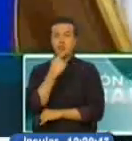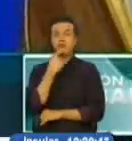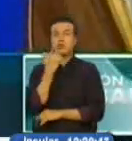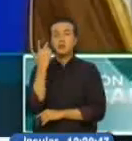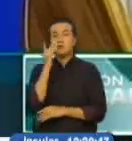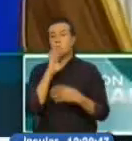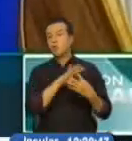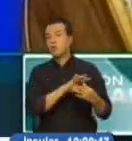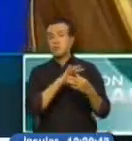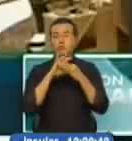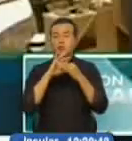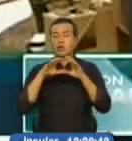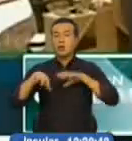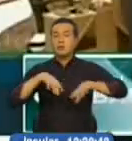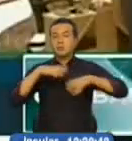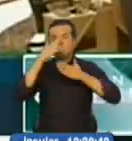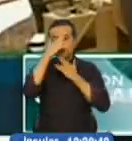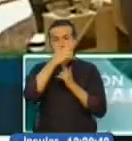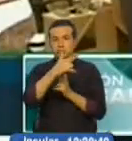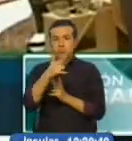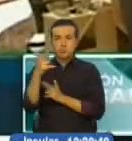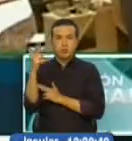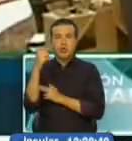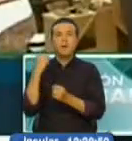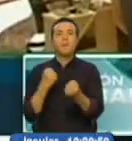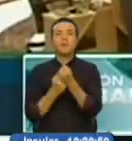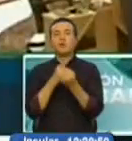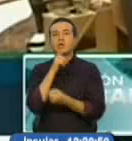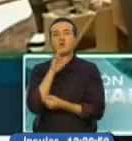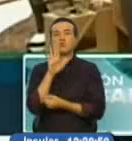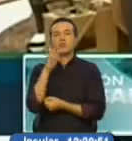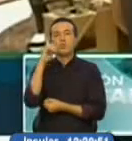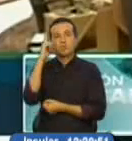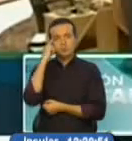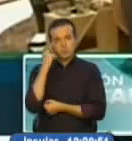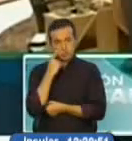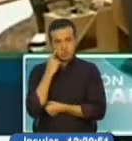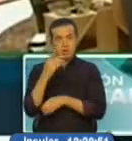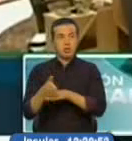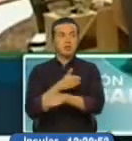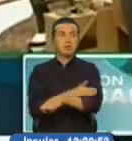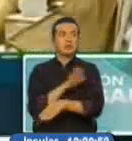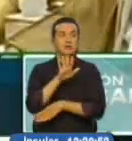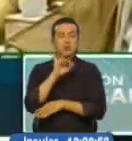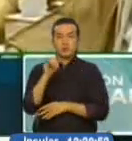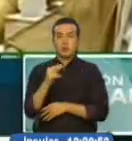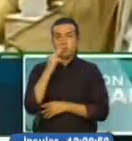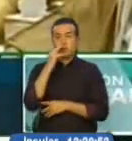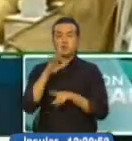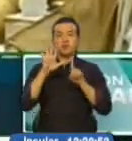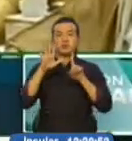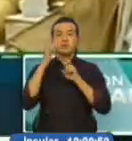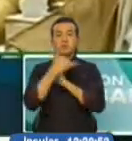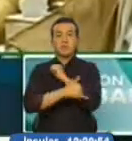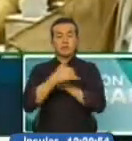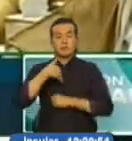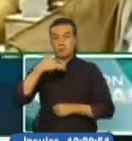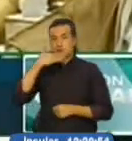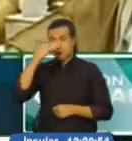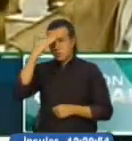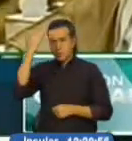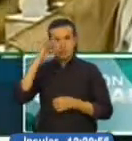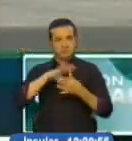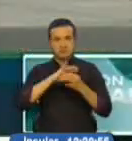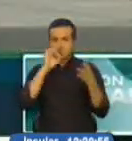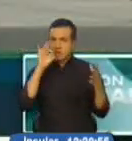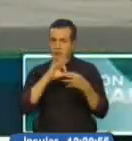estar vinculadas a actividades terroristas apoyadas por su gobierno. El pasado 5 de junio, 6 países árabes rompieron